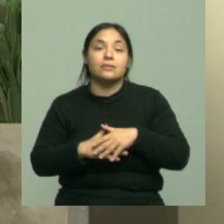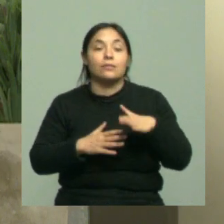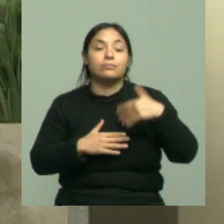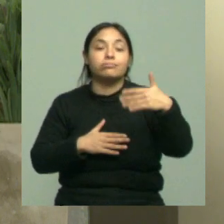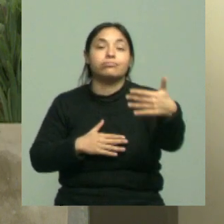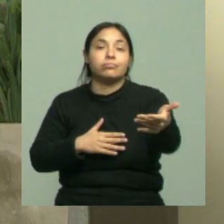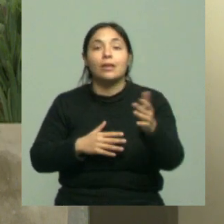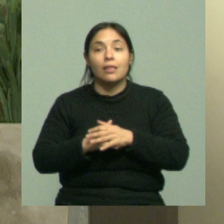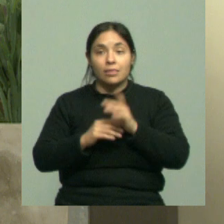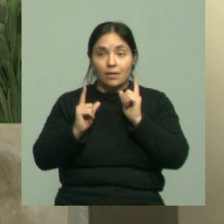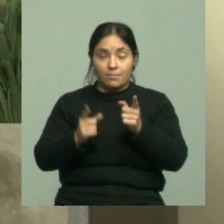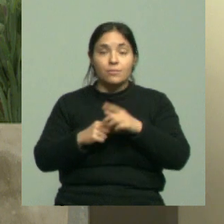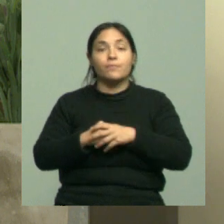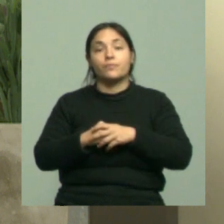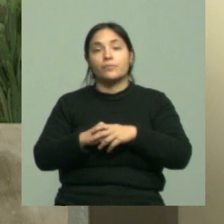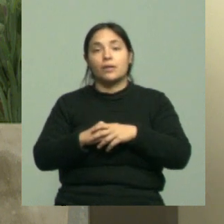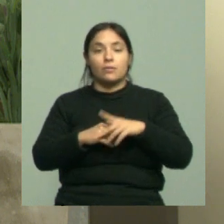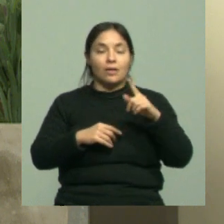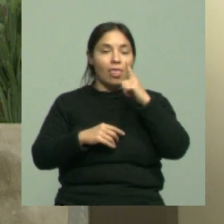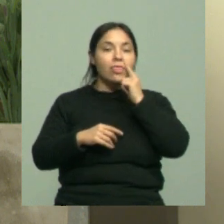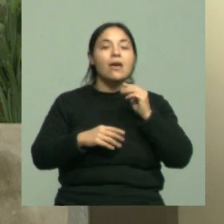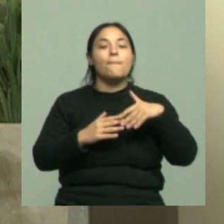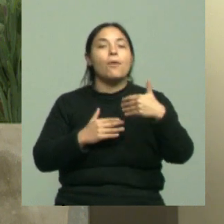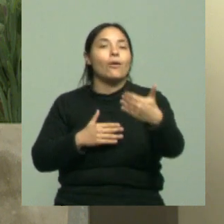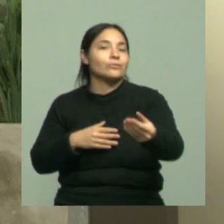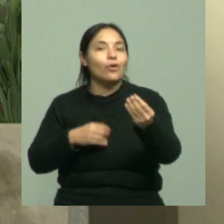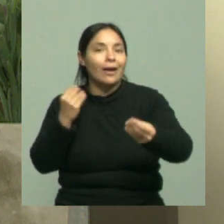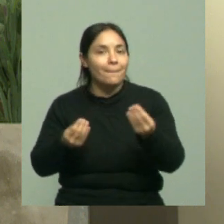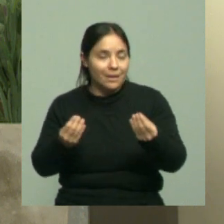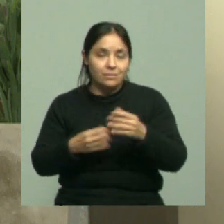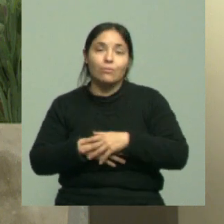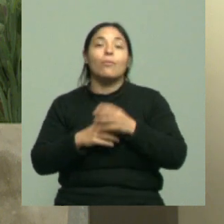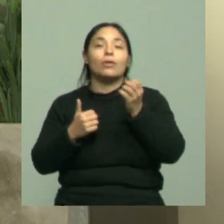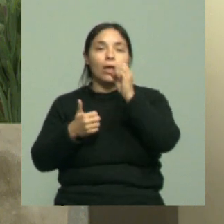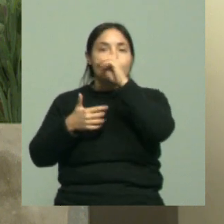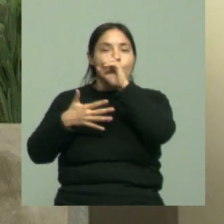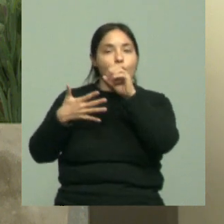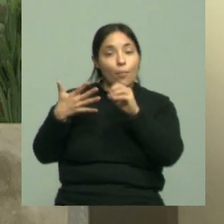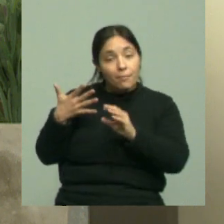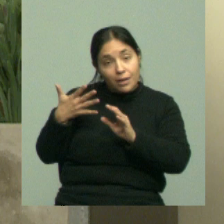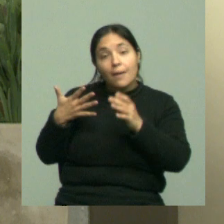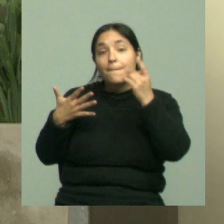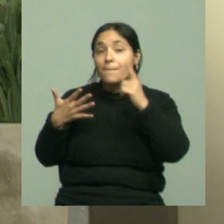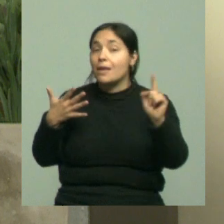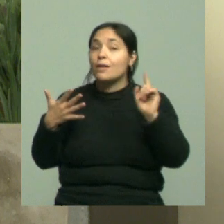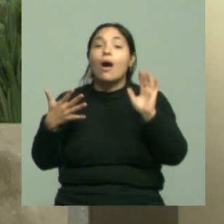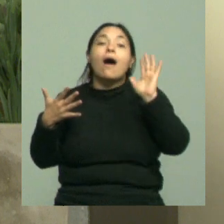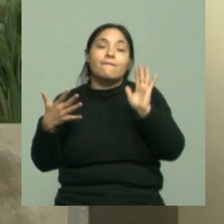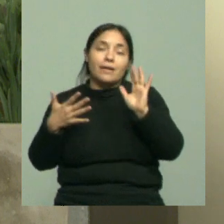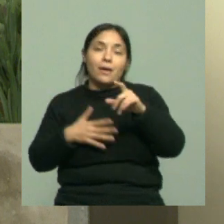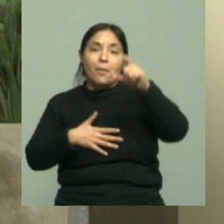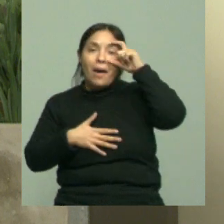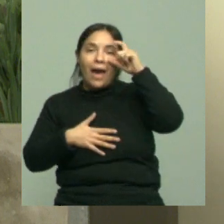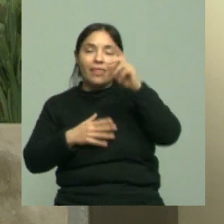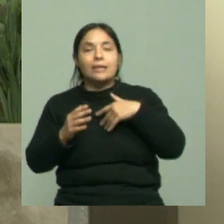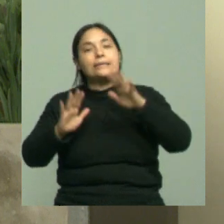poco lo que pueda ir pasando en los próximos días, ¿no? Porque estos nombres son los que suenan fuerte, pero es real esto que decías vos de Biden no quiere